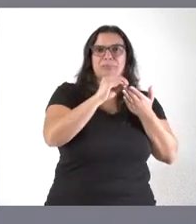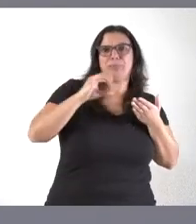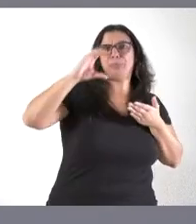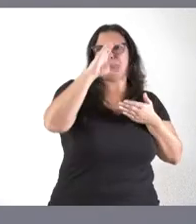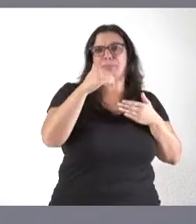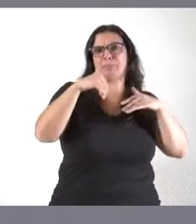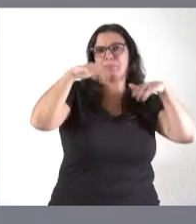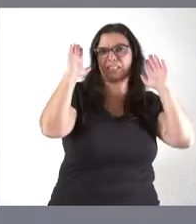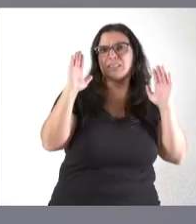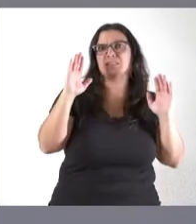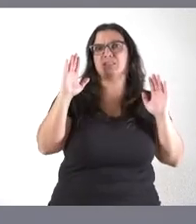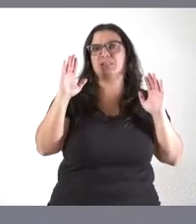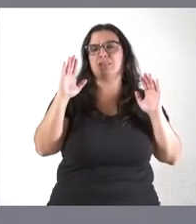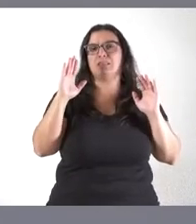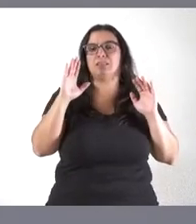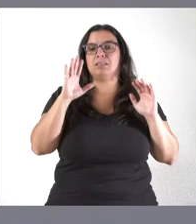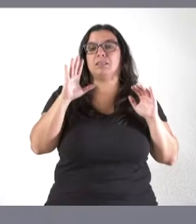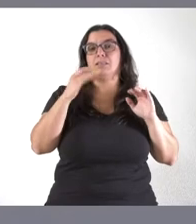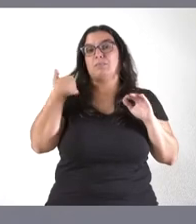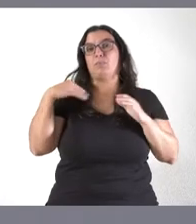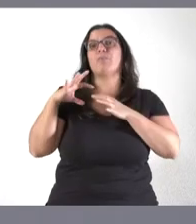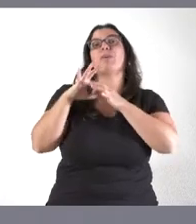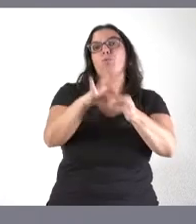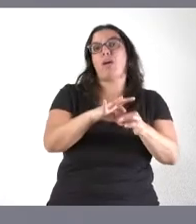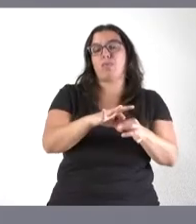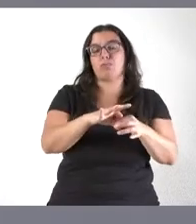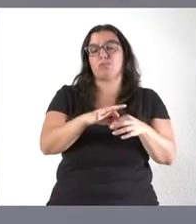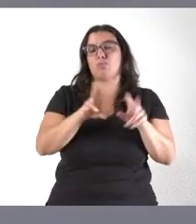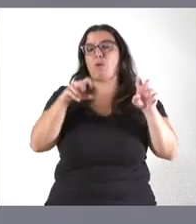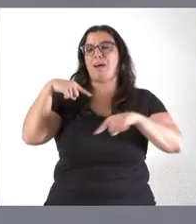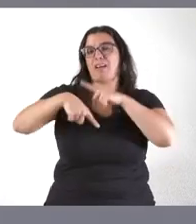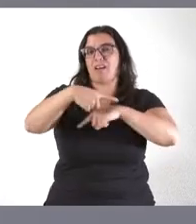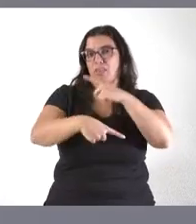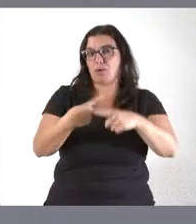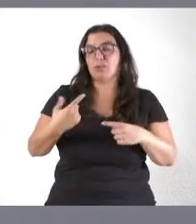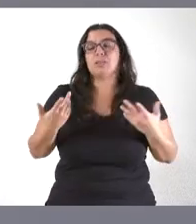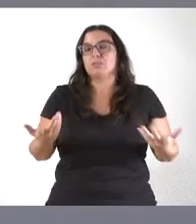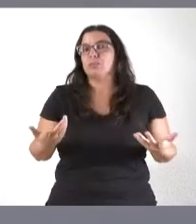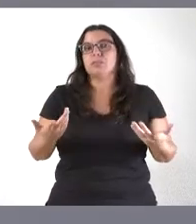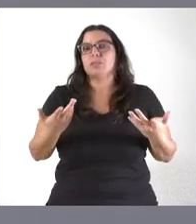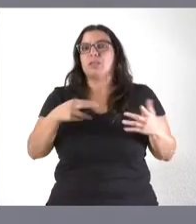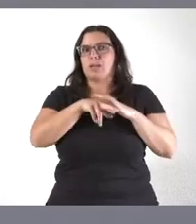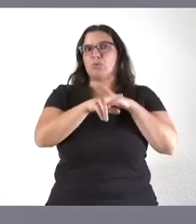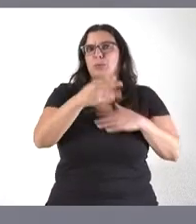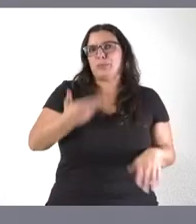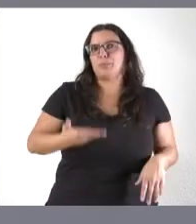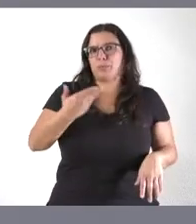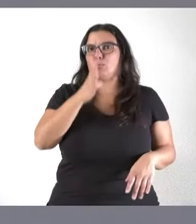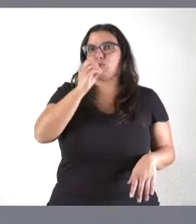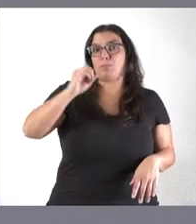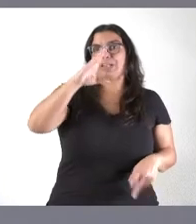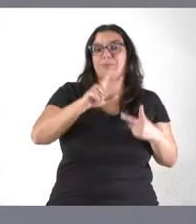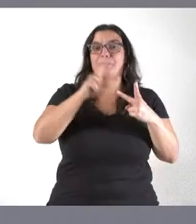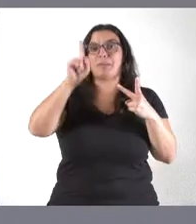solo una parte de estos fondos que son los vinculados a estos fondos nueva generación y por tanto aquí hay unos recursos muy importantes Y en segundo lugar